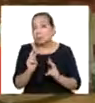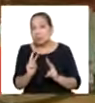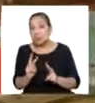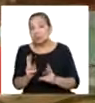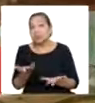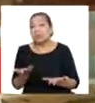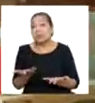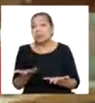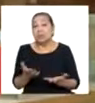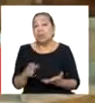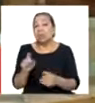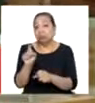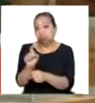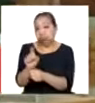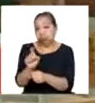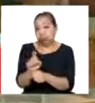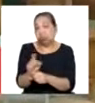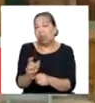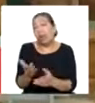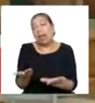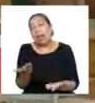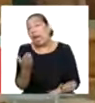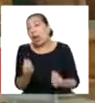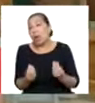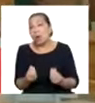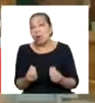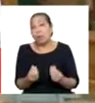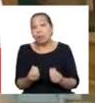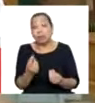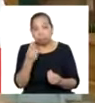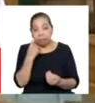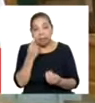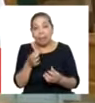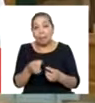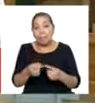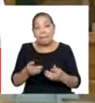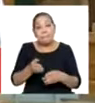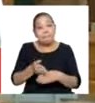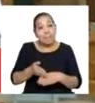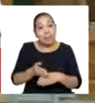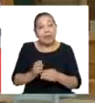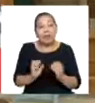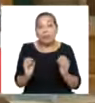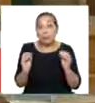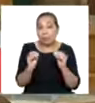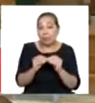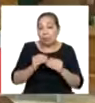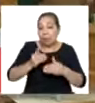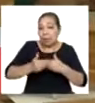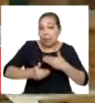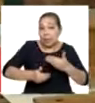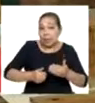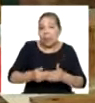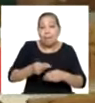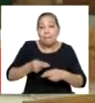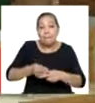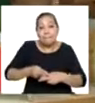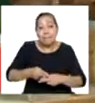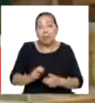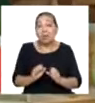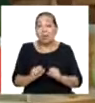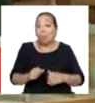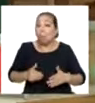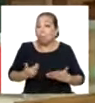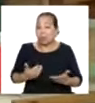verán, se les enseña a poder, desde reconocer las especies maderables, a generar productos en madera